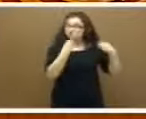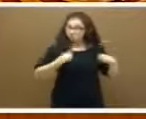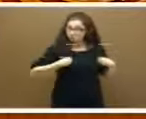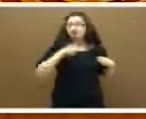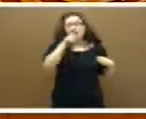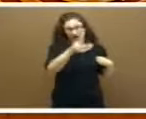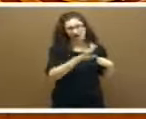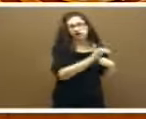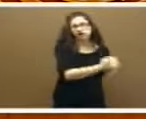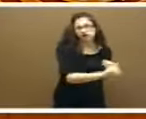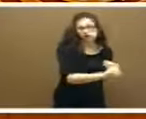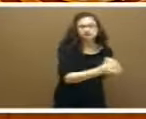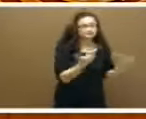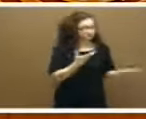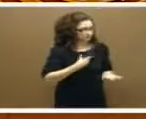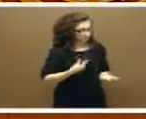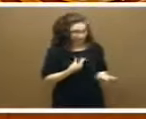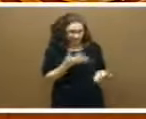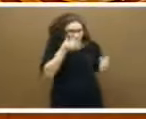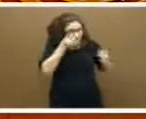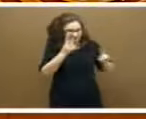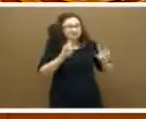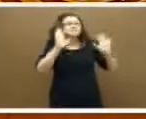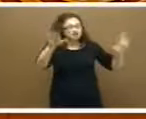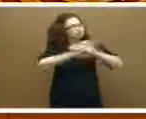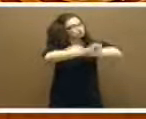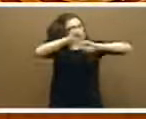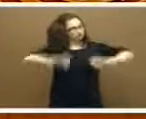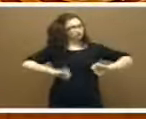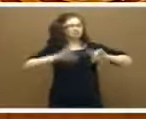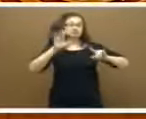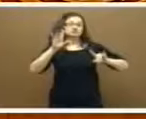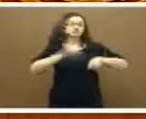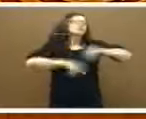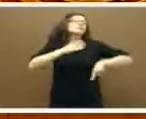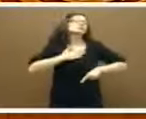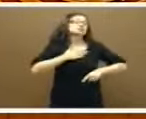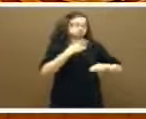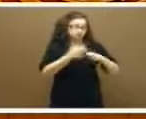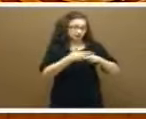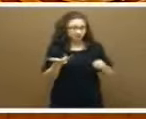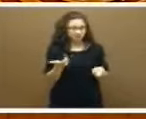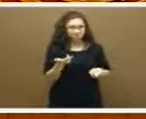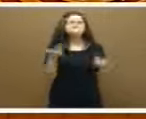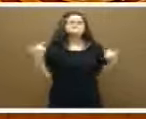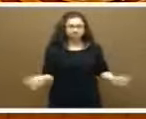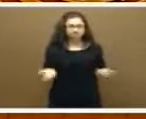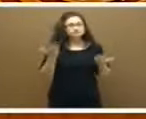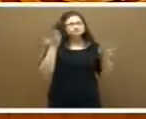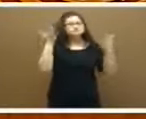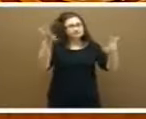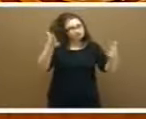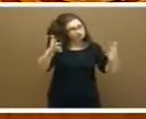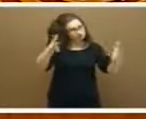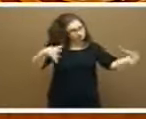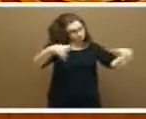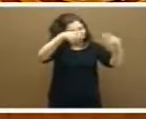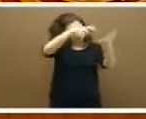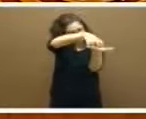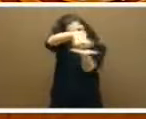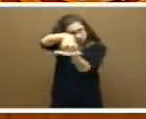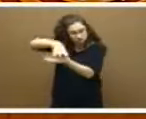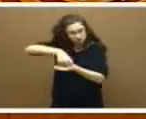en el papel, están constituidos y funcionan, depende de la voluntad política. Pues bien, más allá de esos consejos de salud, nosotros